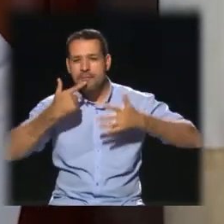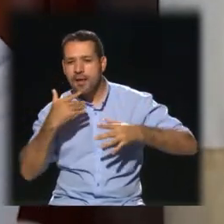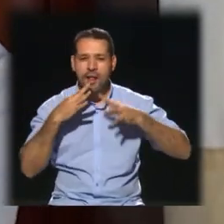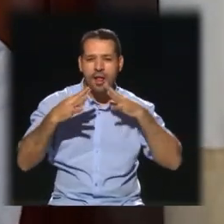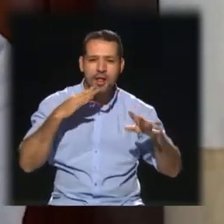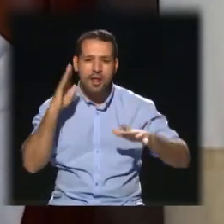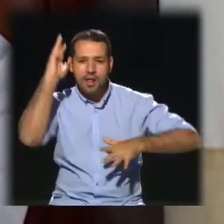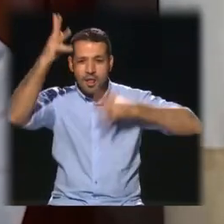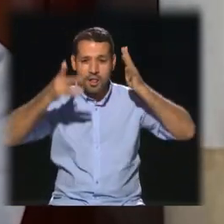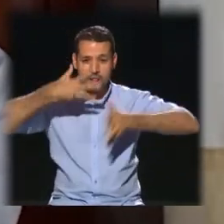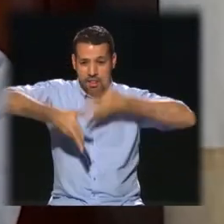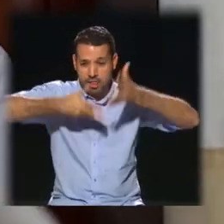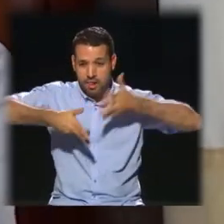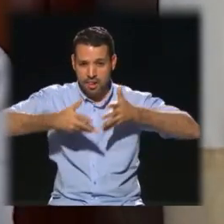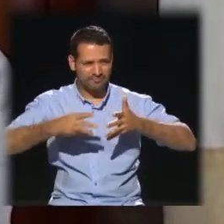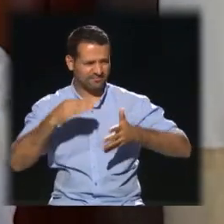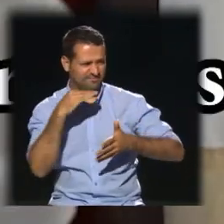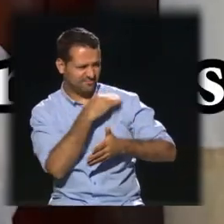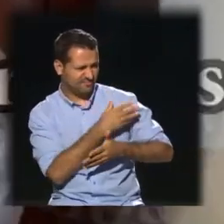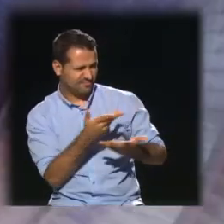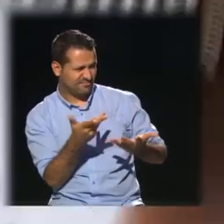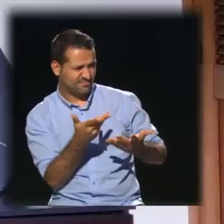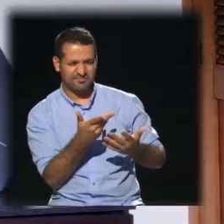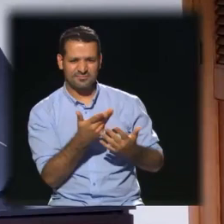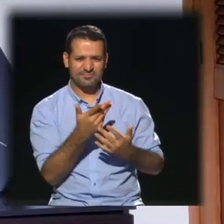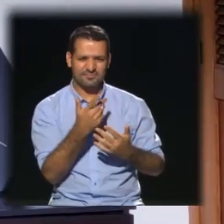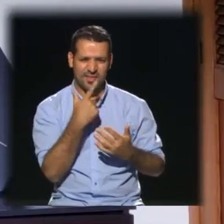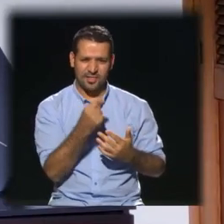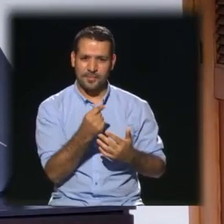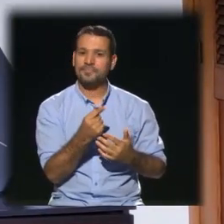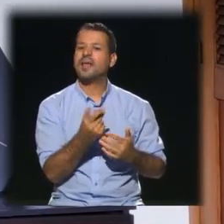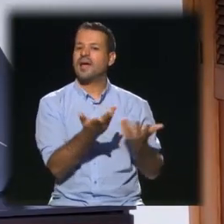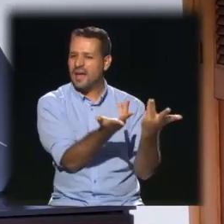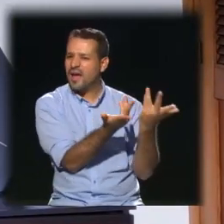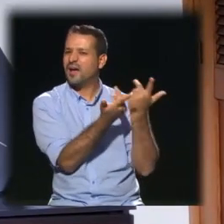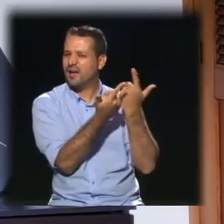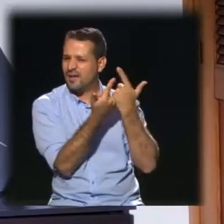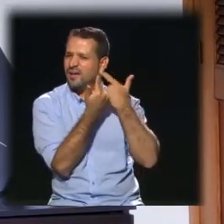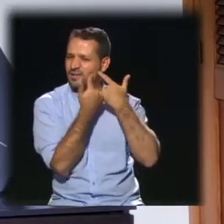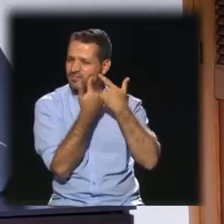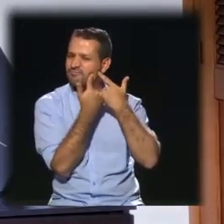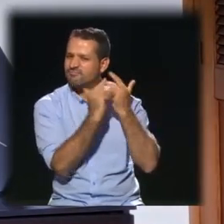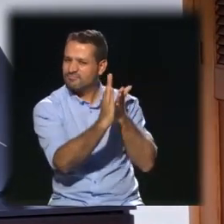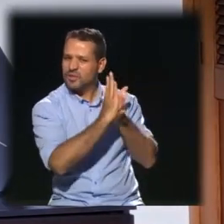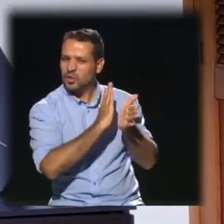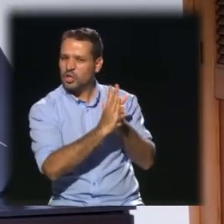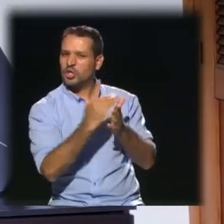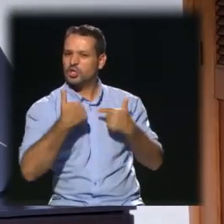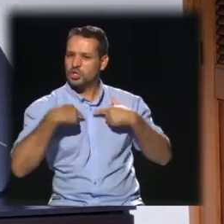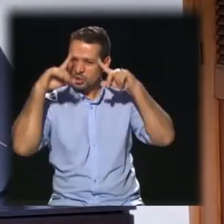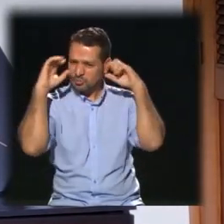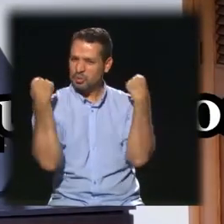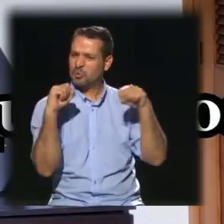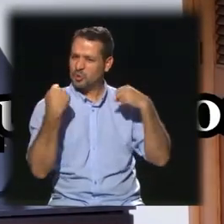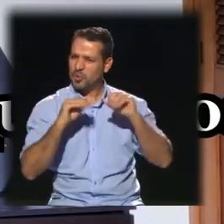a desbaratártelo con falacias, con vainas falsas, con truquirijillos. Mira que a mí me dijeron, a mí me contaron, y yo estoy muy preocupado por